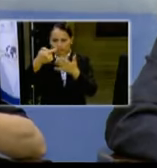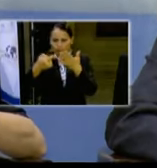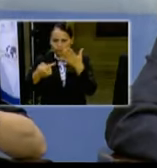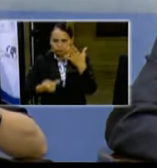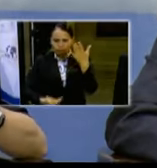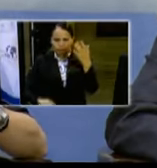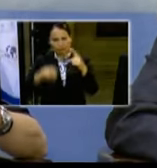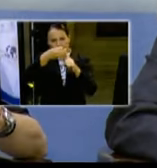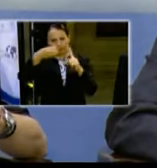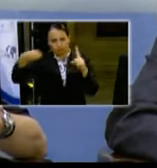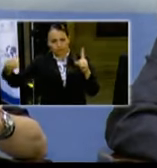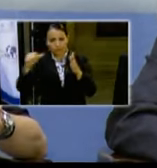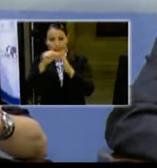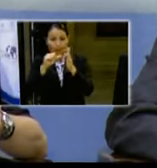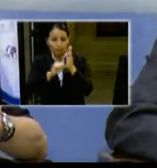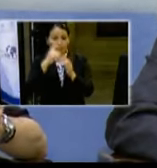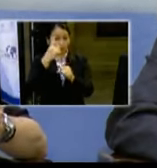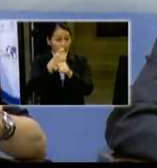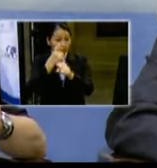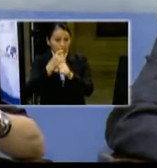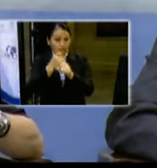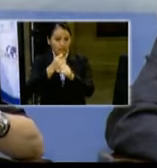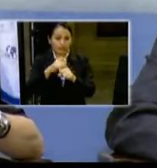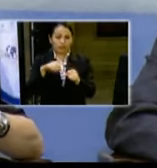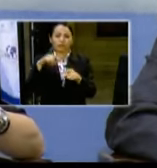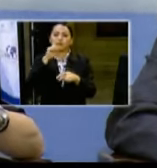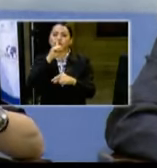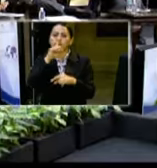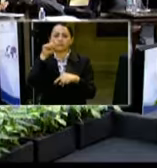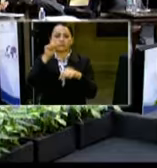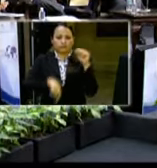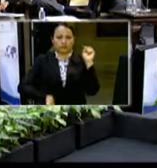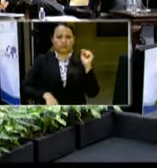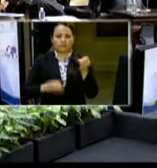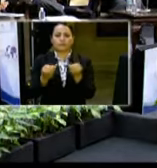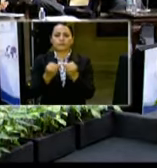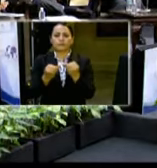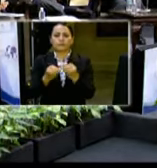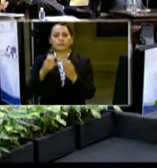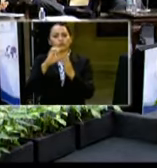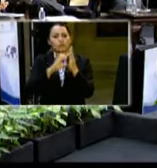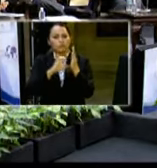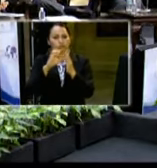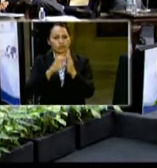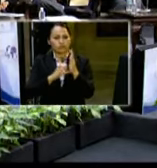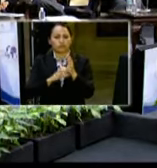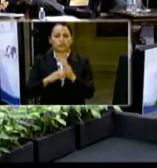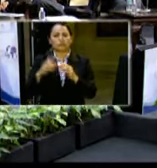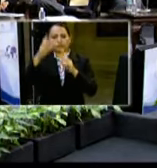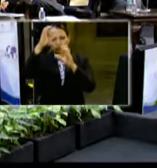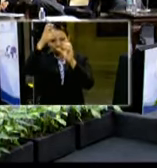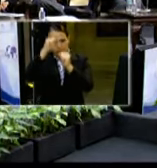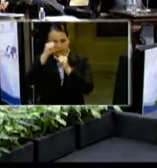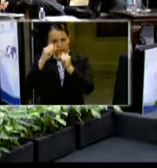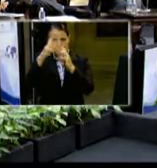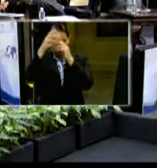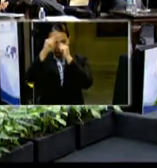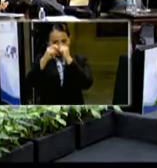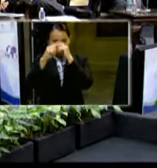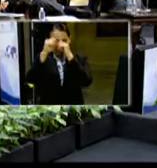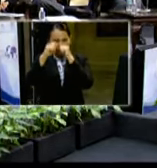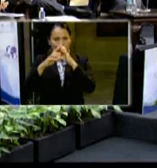ordenamientos. En el artículo 1 constitucional se zanja esa discusión y se pone en paralelo a la Constitución los tratados celebrados por